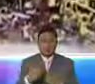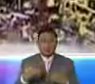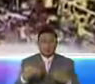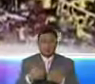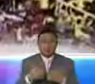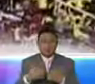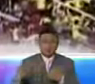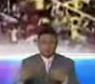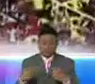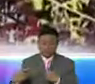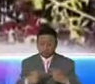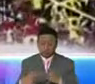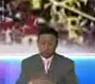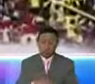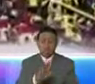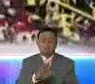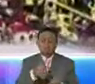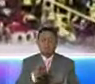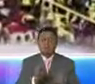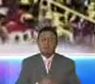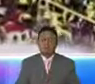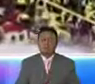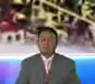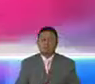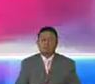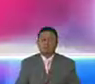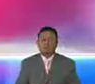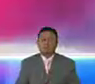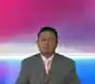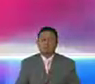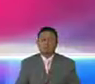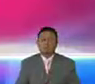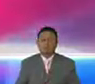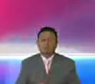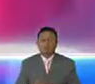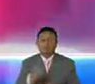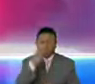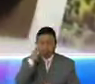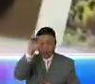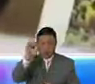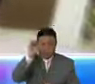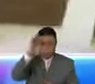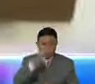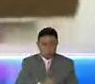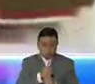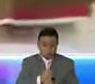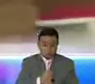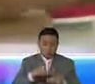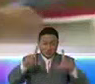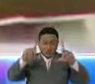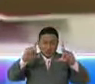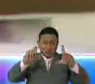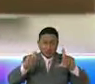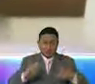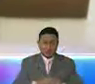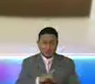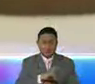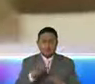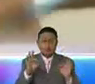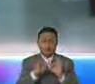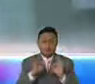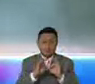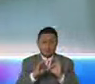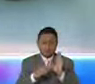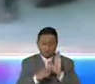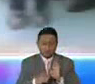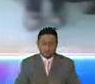equipo, el 5 de febrero. A través de los videos de seguridad y fotografías publicadas en las redes